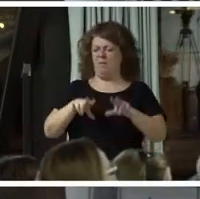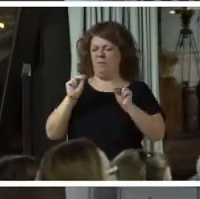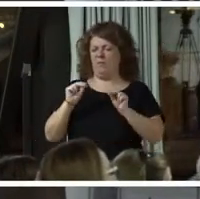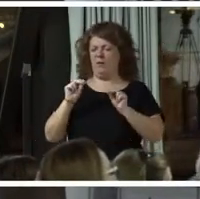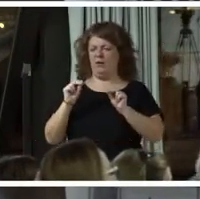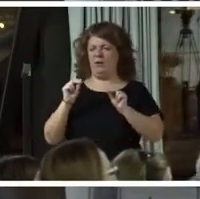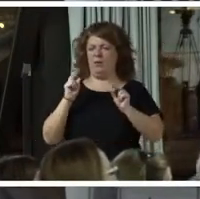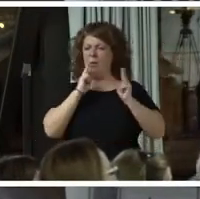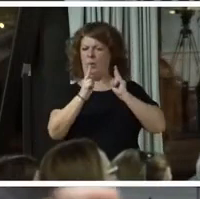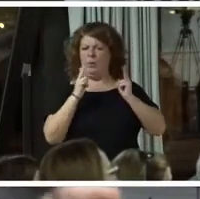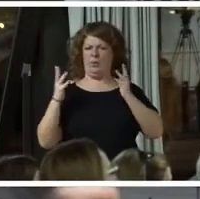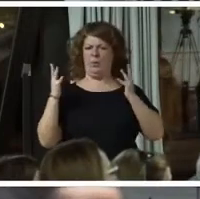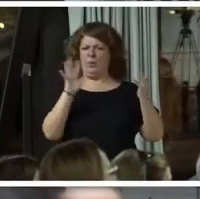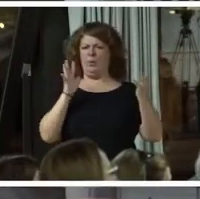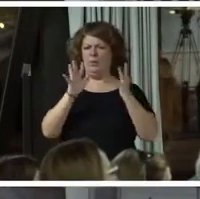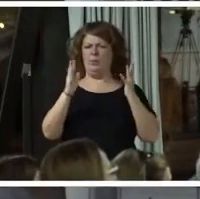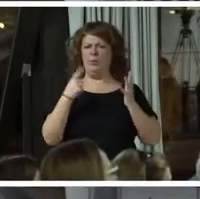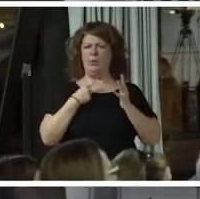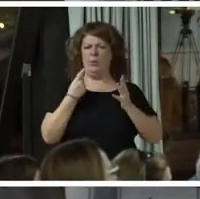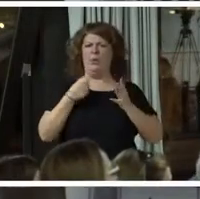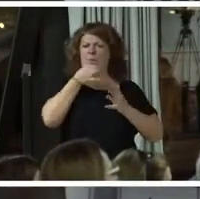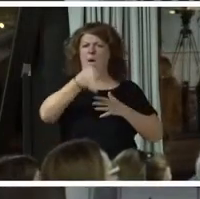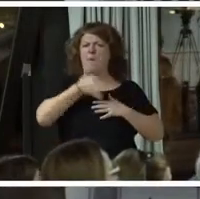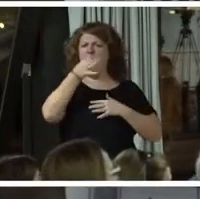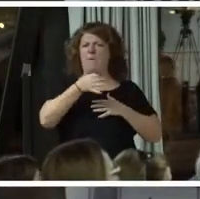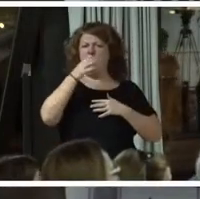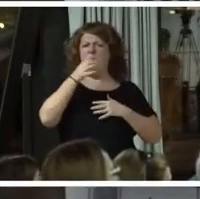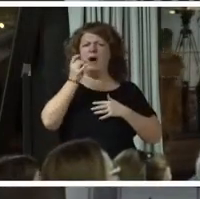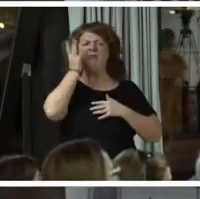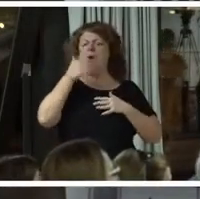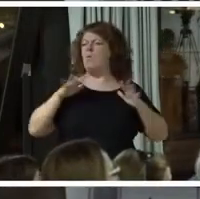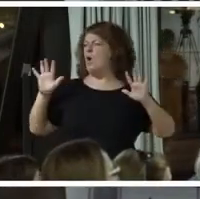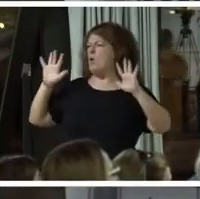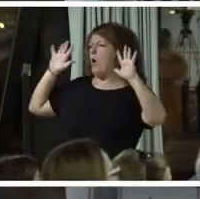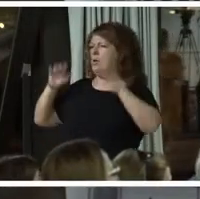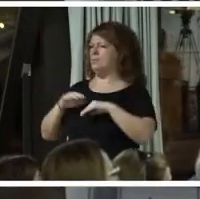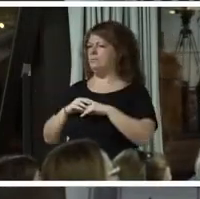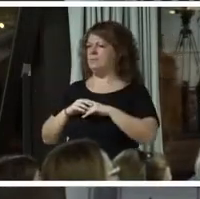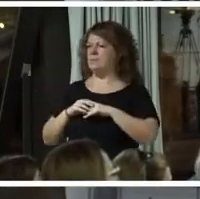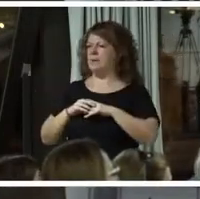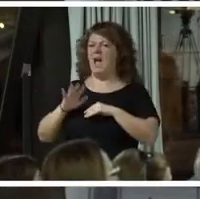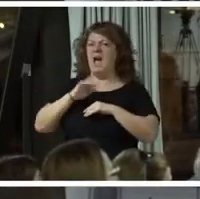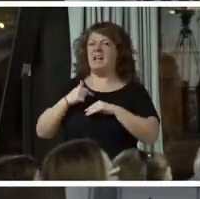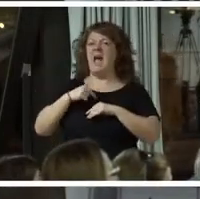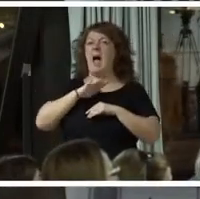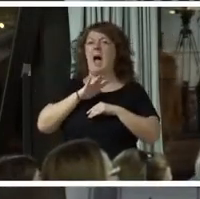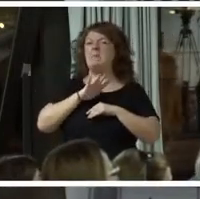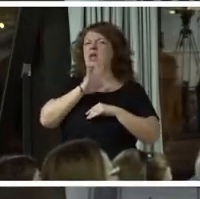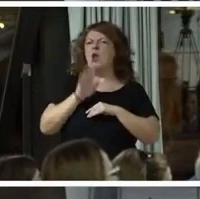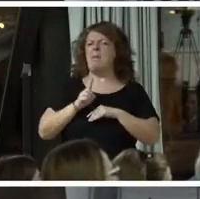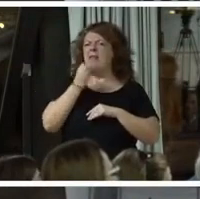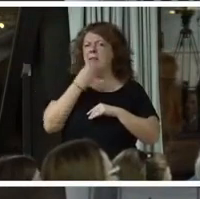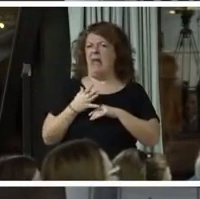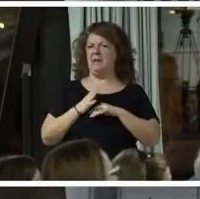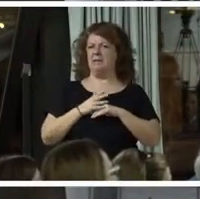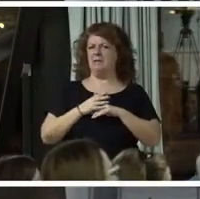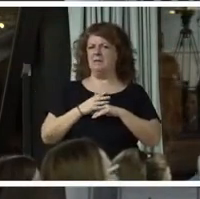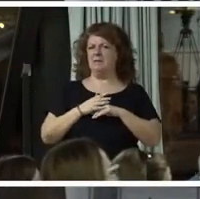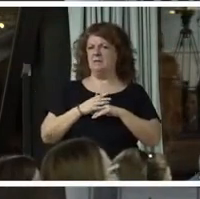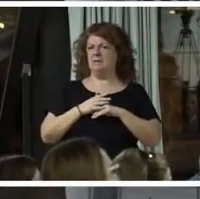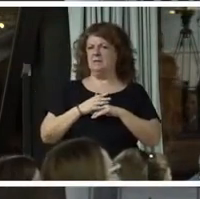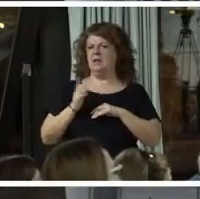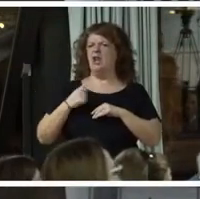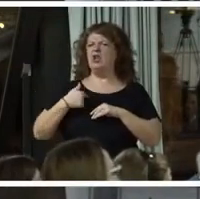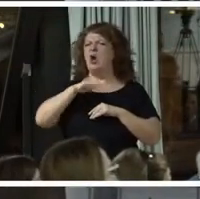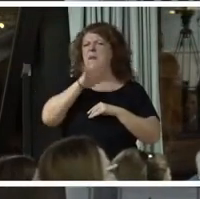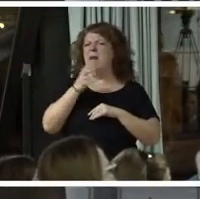le hemos estado confrontando sus ideas un rato ha dicho bueno bueno que a mí no me parece bien eh que yo no me parece